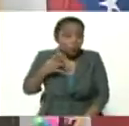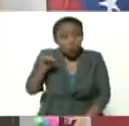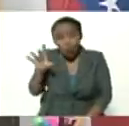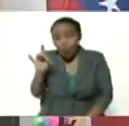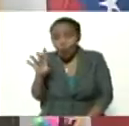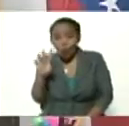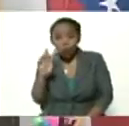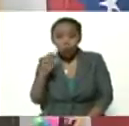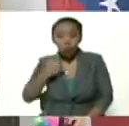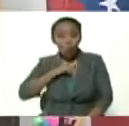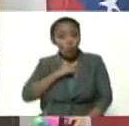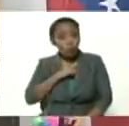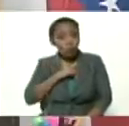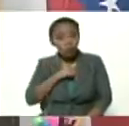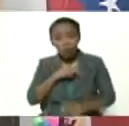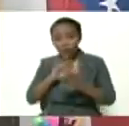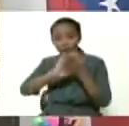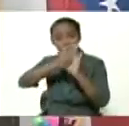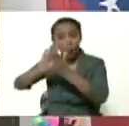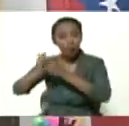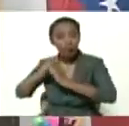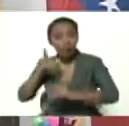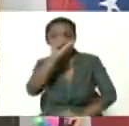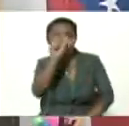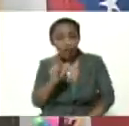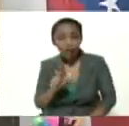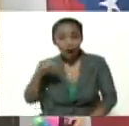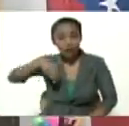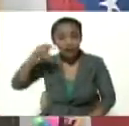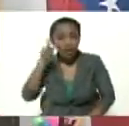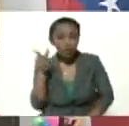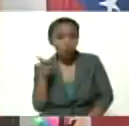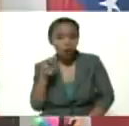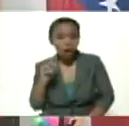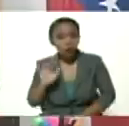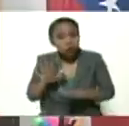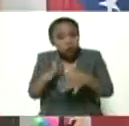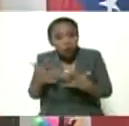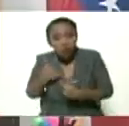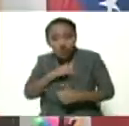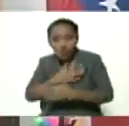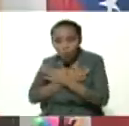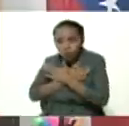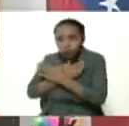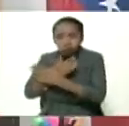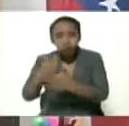nuestro y de la comunidad italiana en Venezuela, con la cual siempre nos solidarizamos,